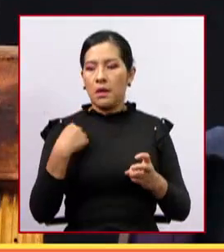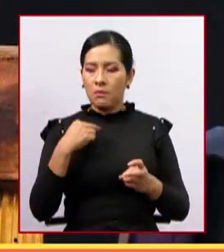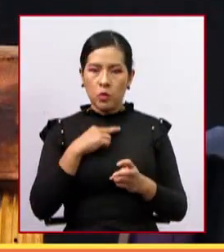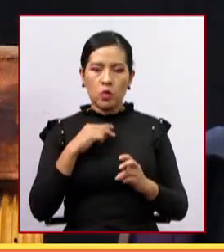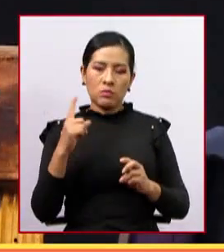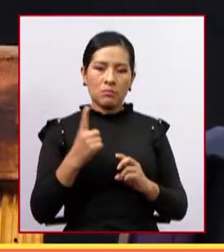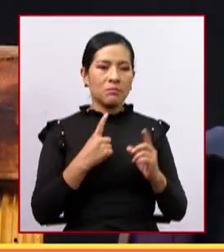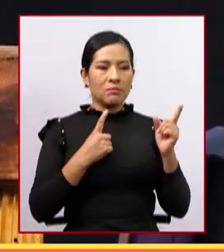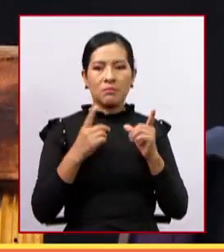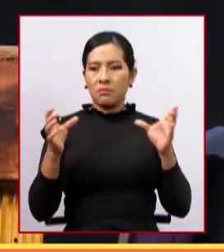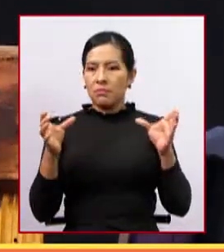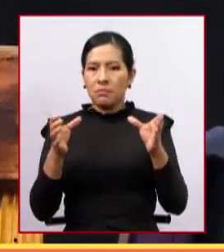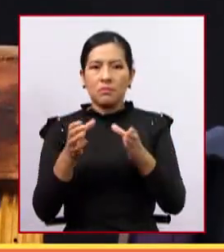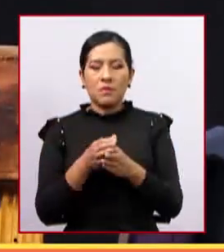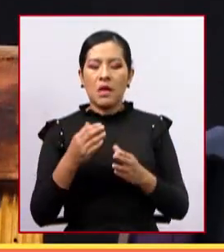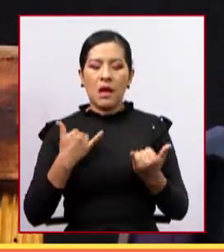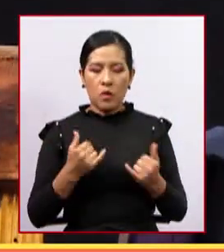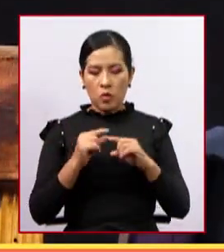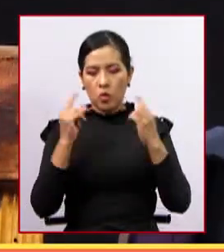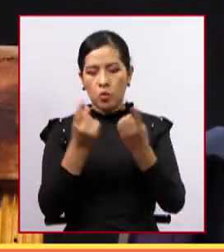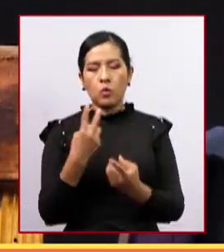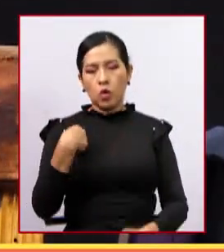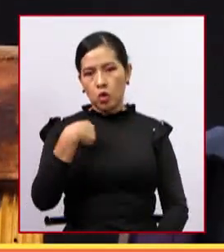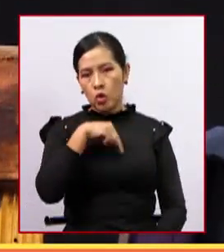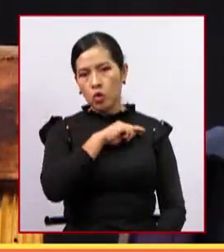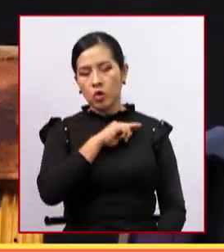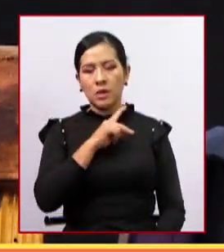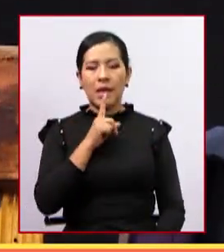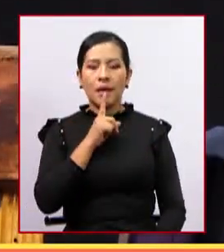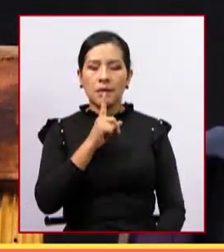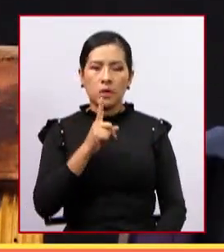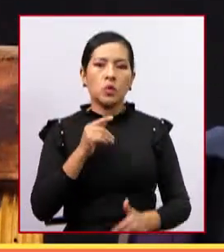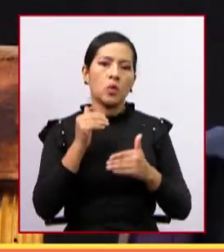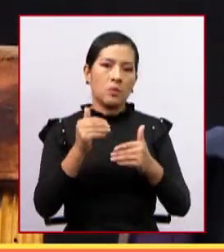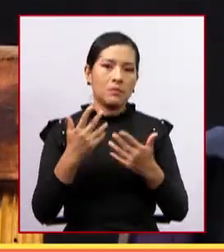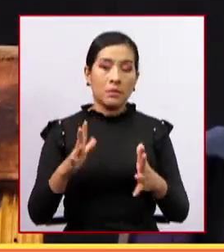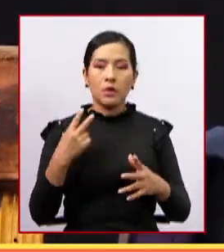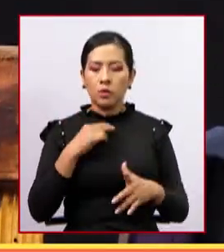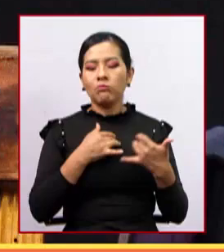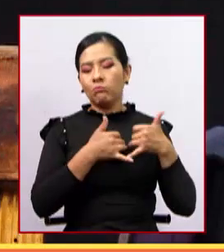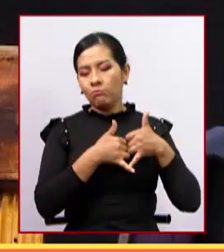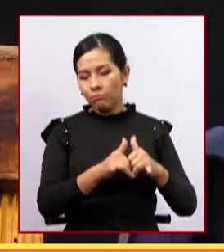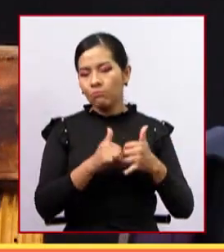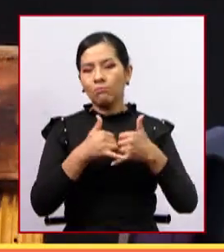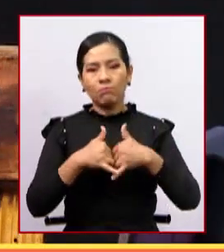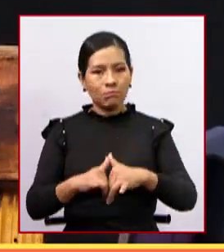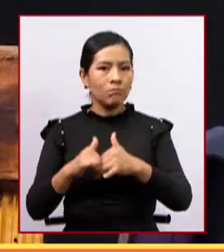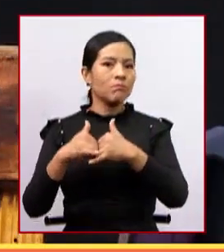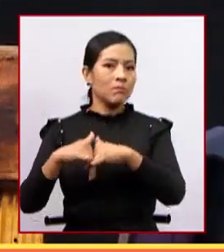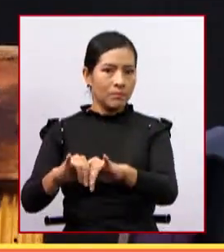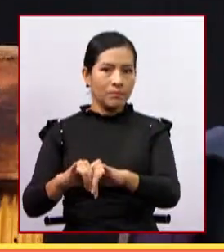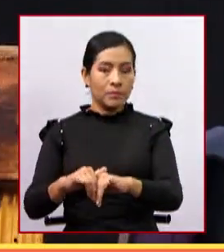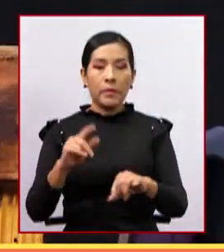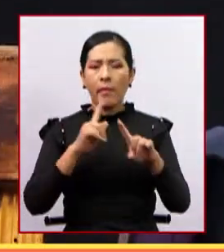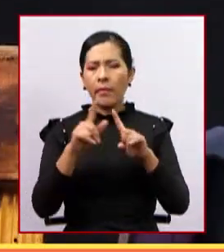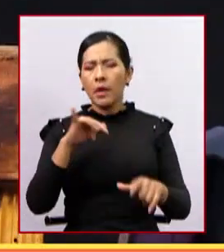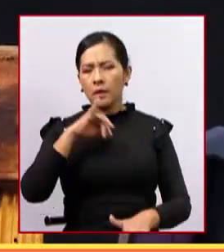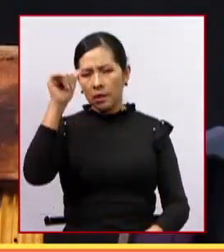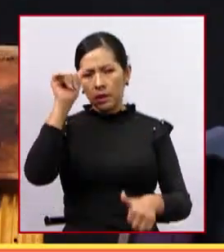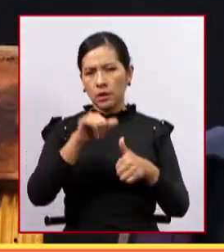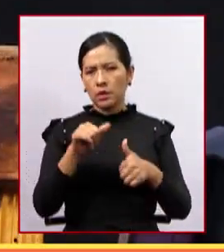Nosotras Somos. Y desde entonces, la verdad, simplemente hemos continuado y continuado. Y me acuerdo mucho que al principio